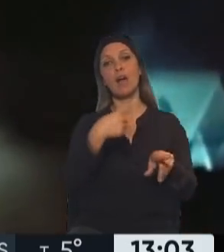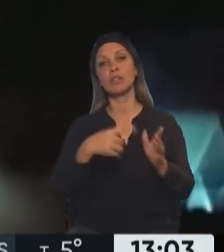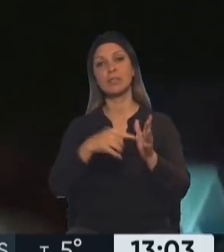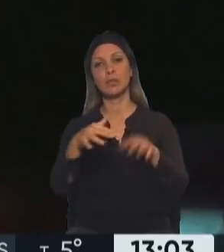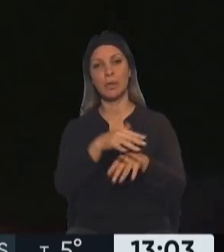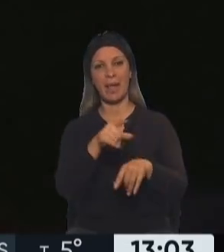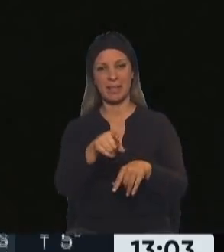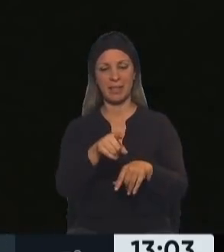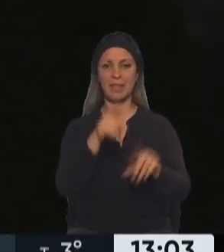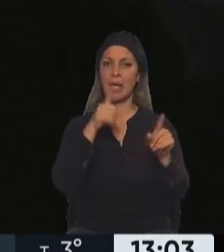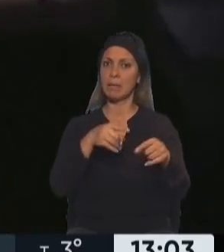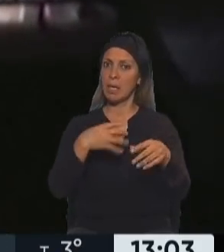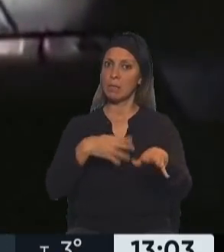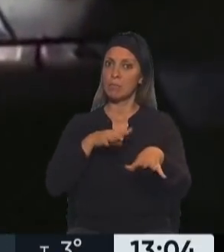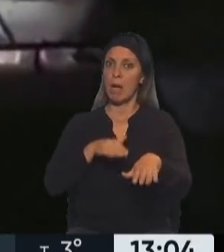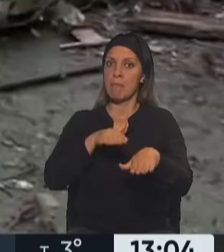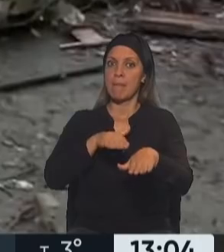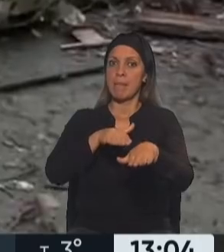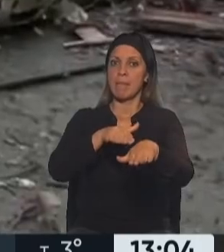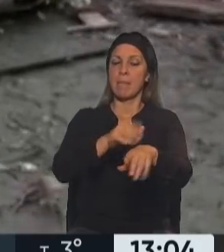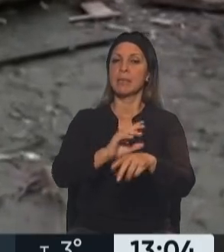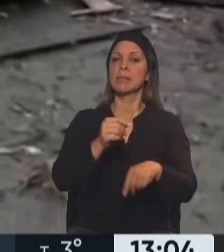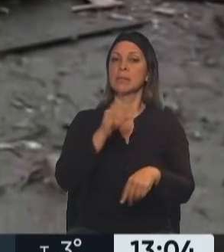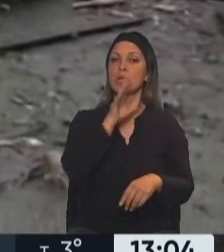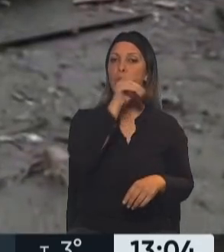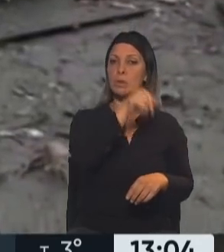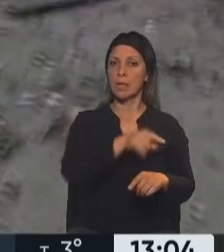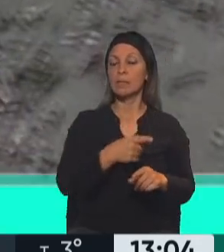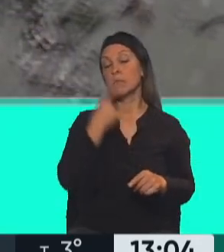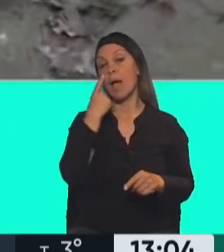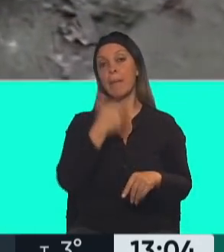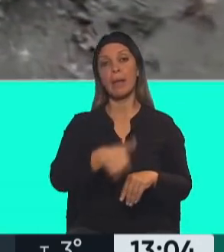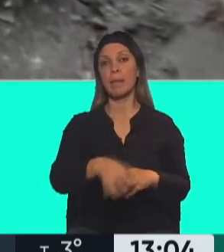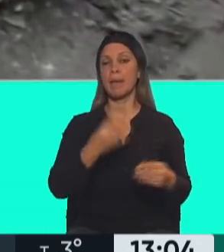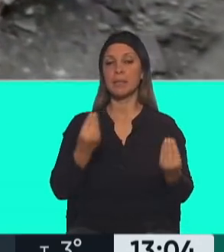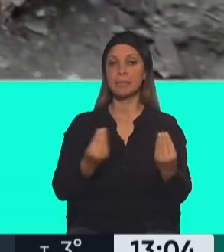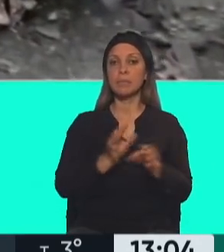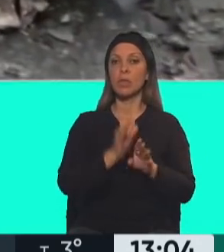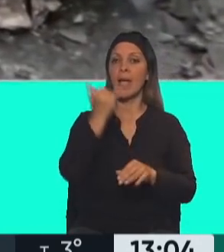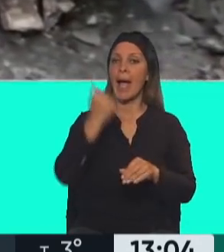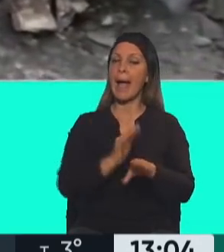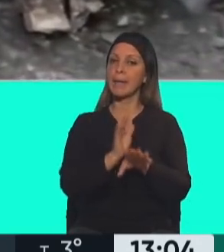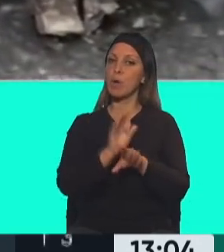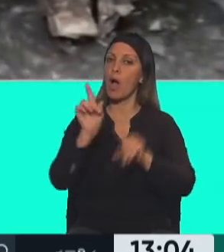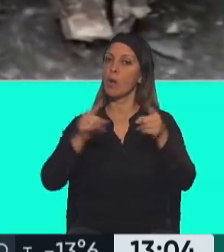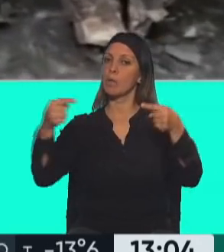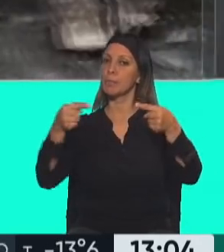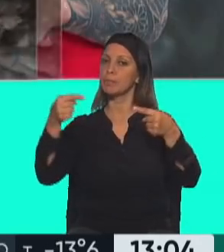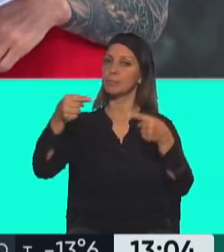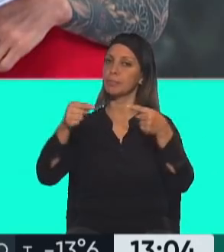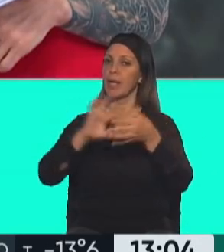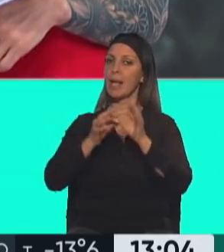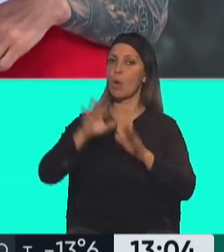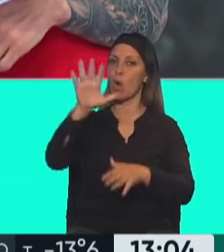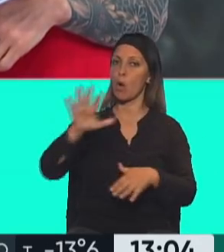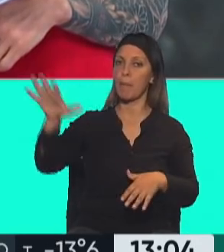el Donetsk. Y bueno, a partir de esto vamos a ver qué pasa porque empiezan a surgir algunas grietas en Europa. Estas grietas en